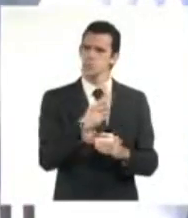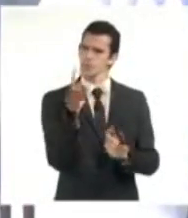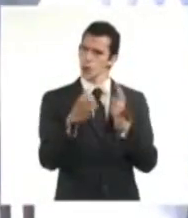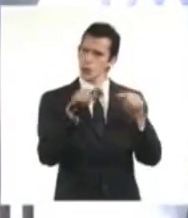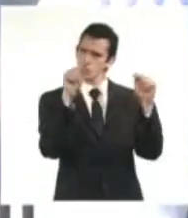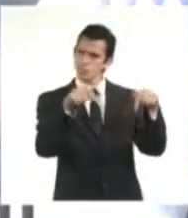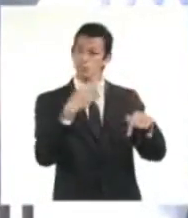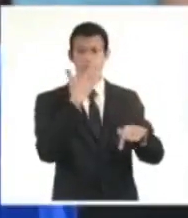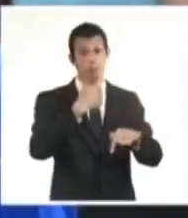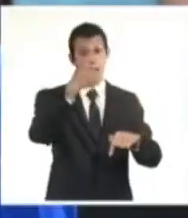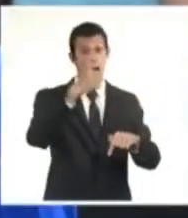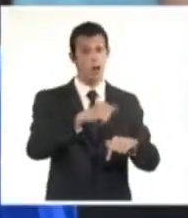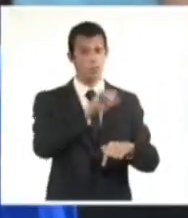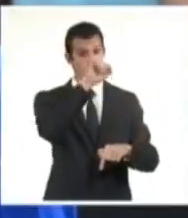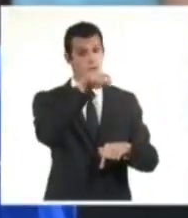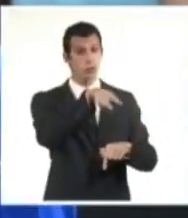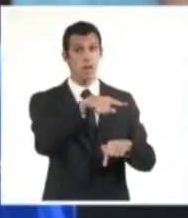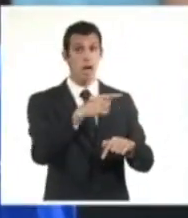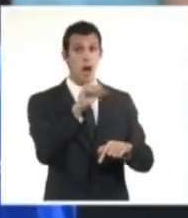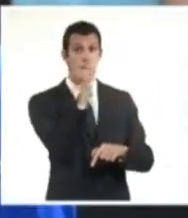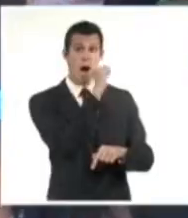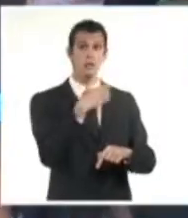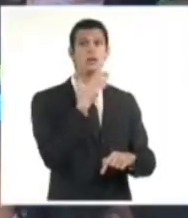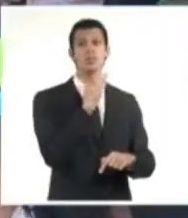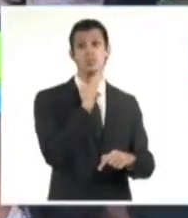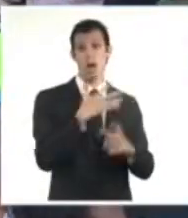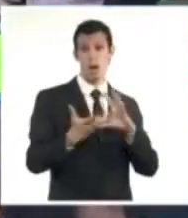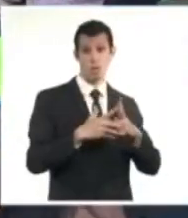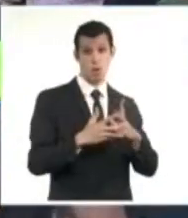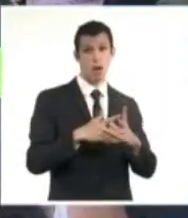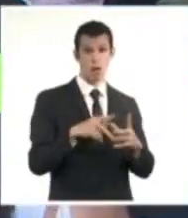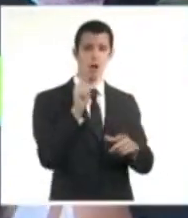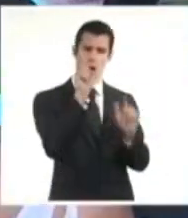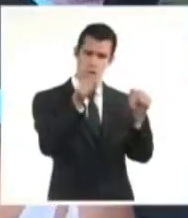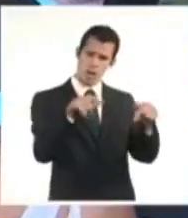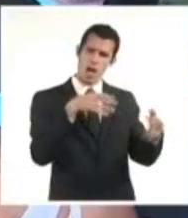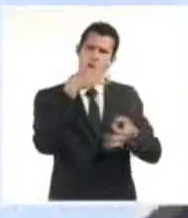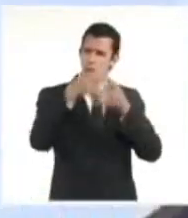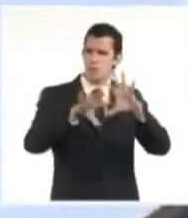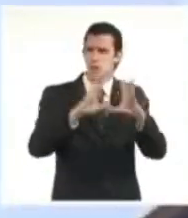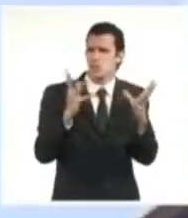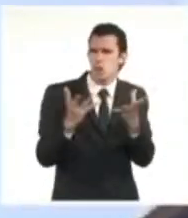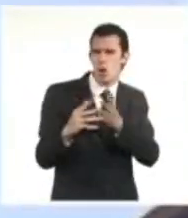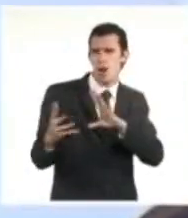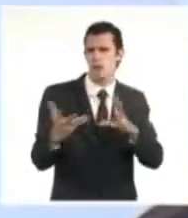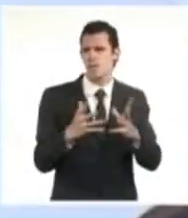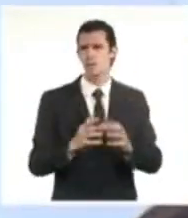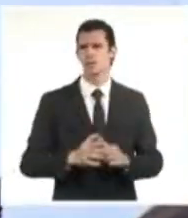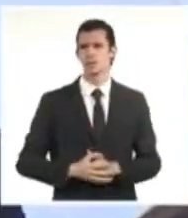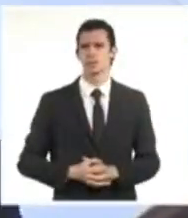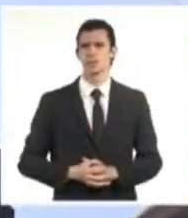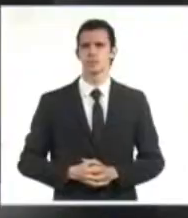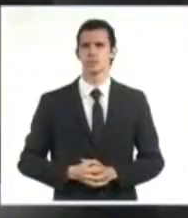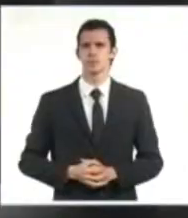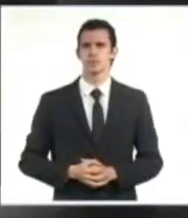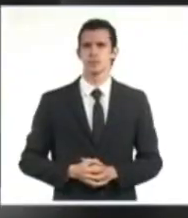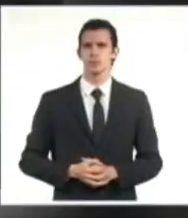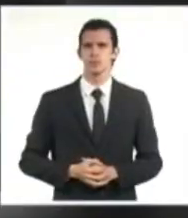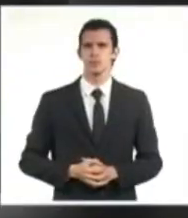de canciones líricas. Jornada de conmemoración desde el canto, homenaje a la heroína de la